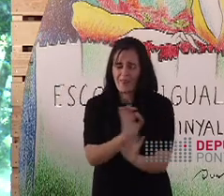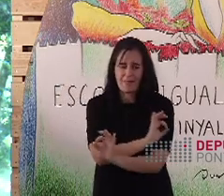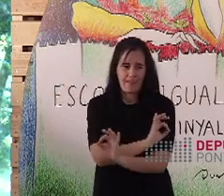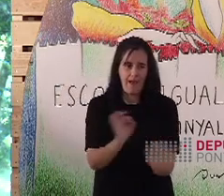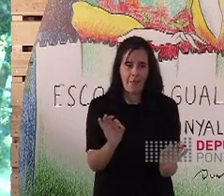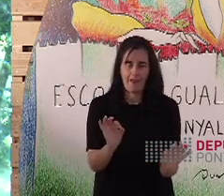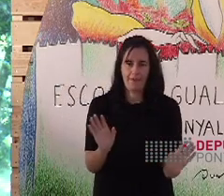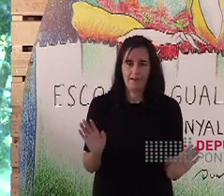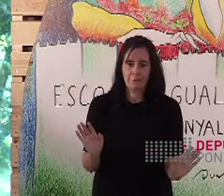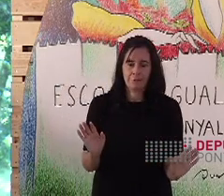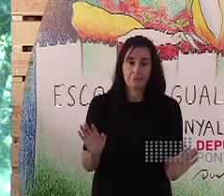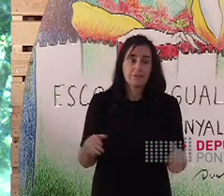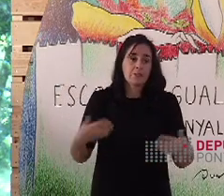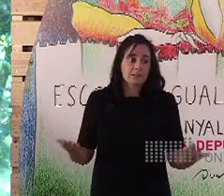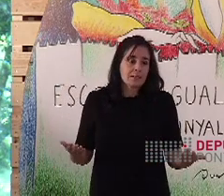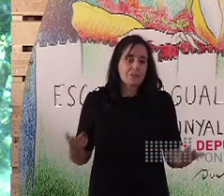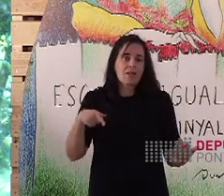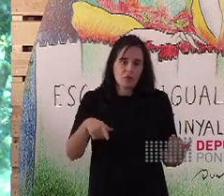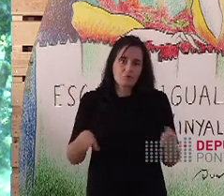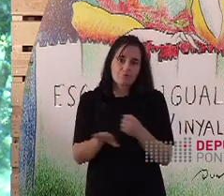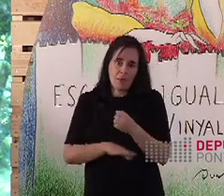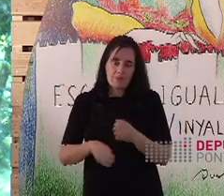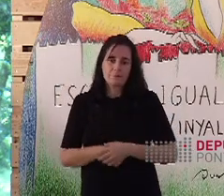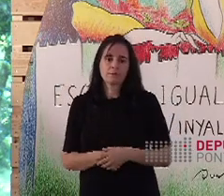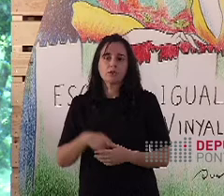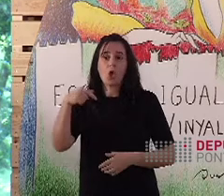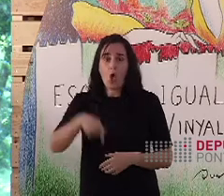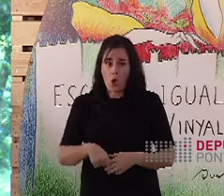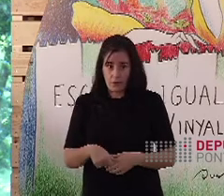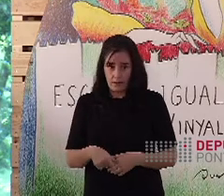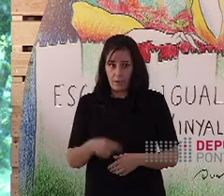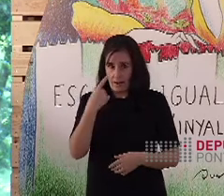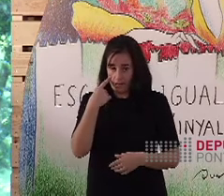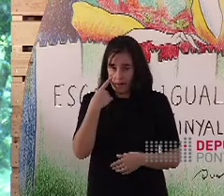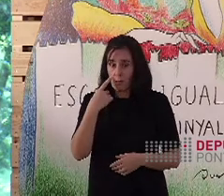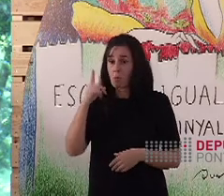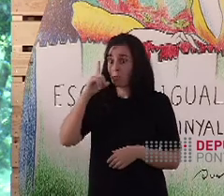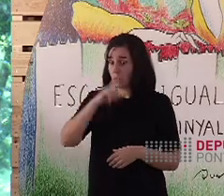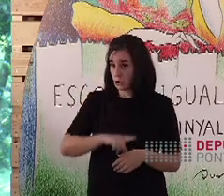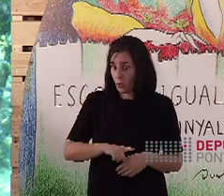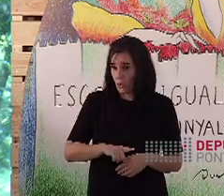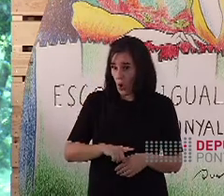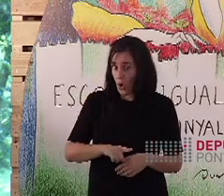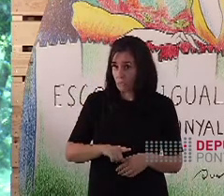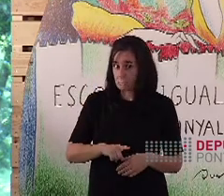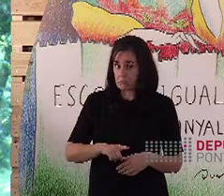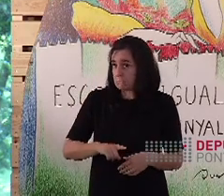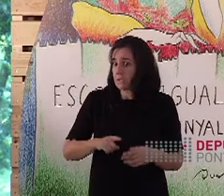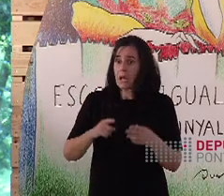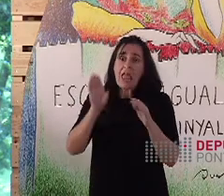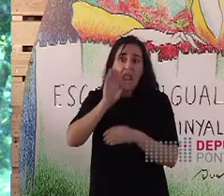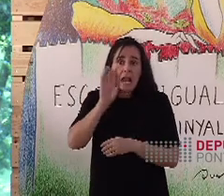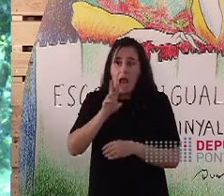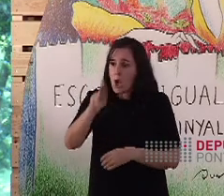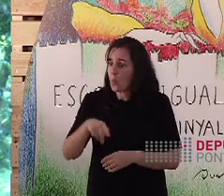ese é o que está de fondo. Os exercer a prostitución, como debe de ser, non é ilegal, como debe de